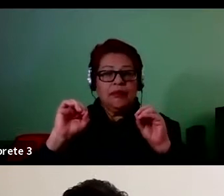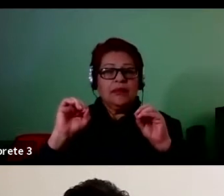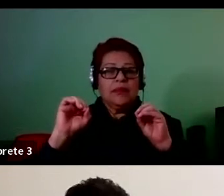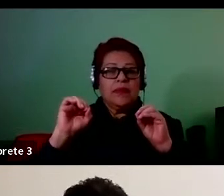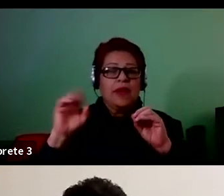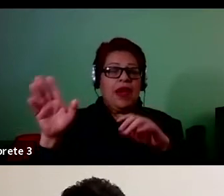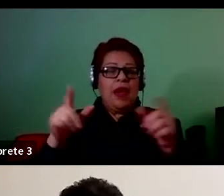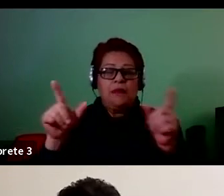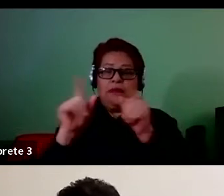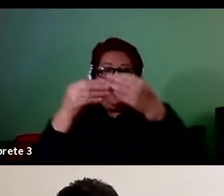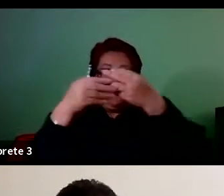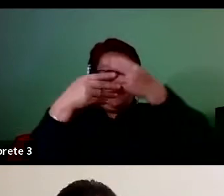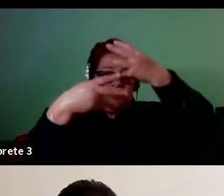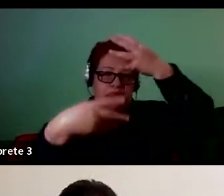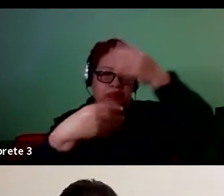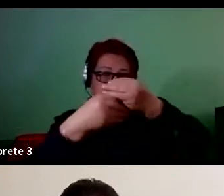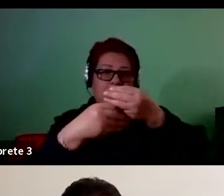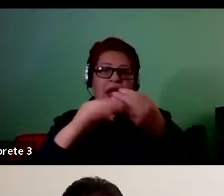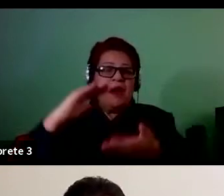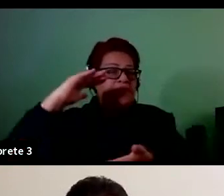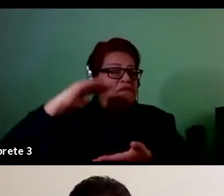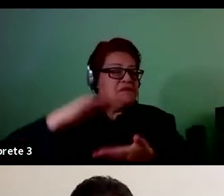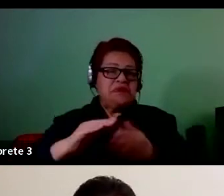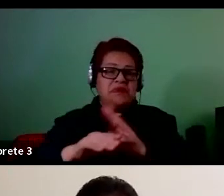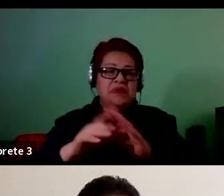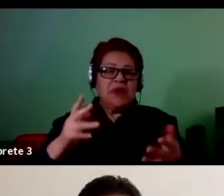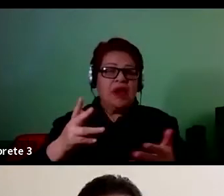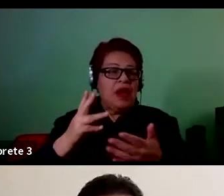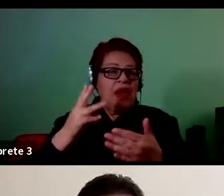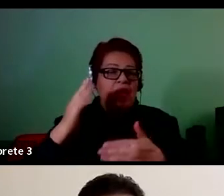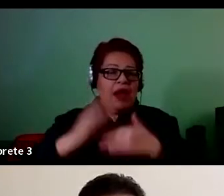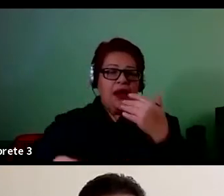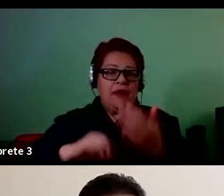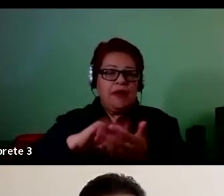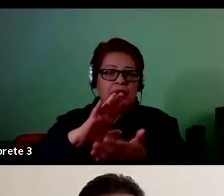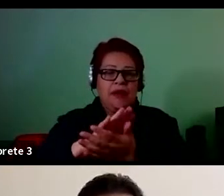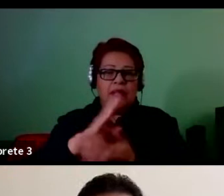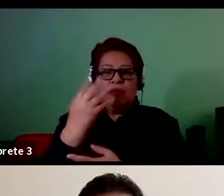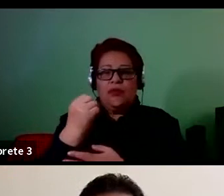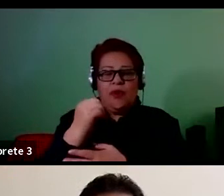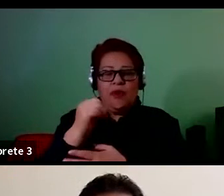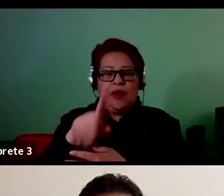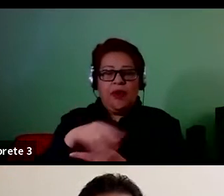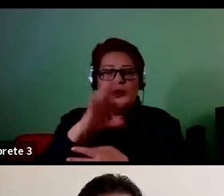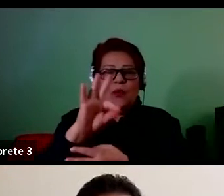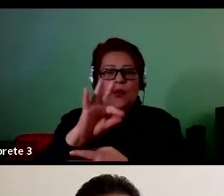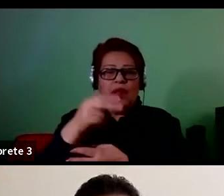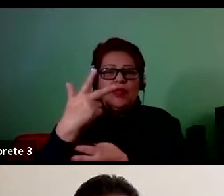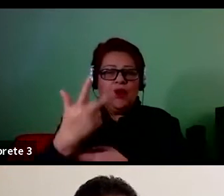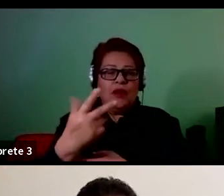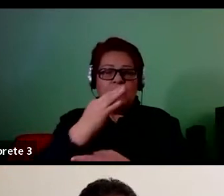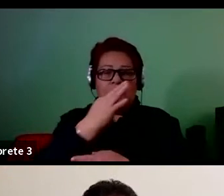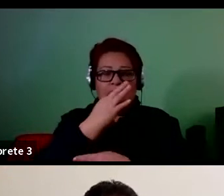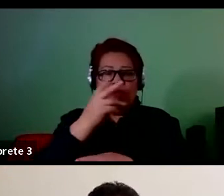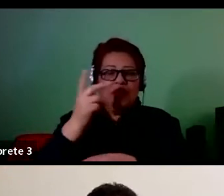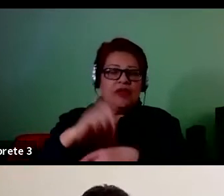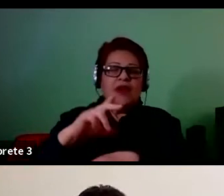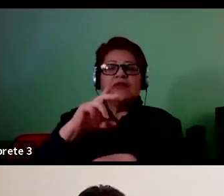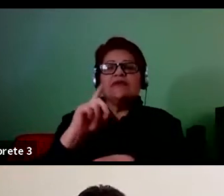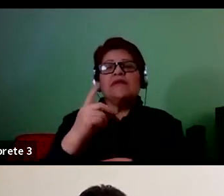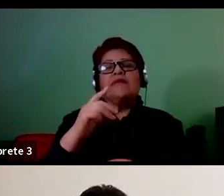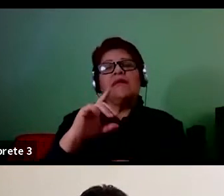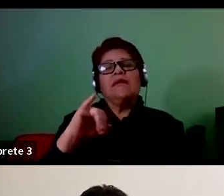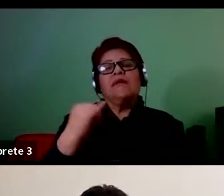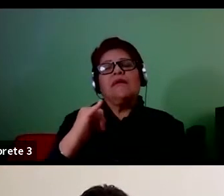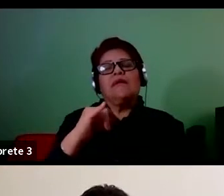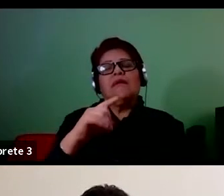Pues agotados los asuntos en cartera, se levanta la sesión siendo las 9:48 del día 30 de junio del